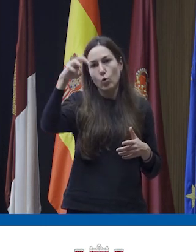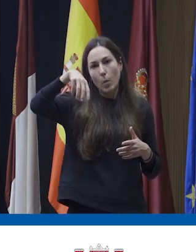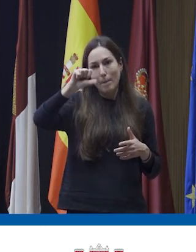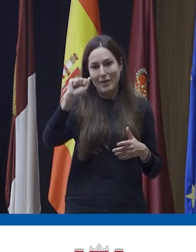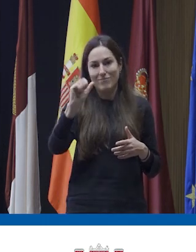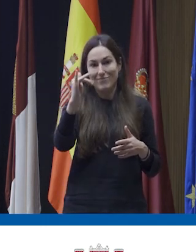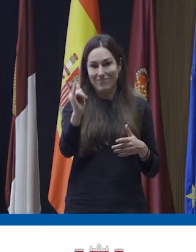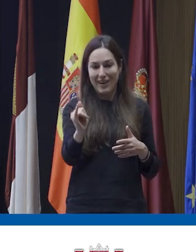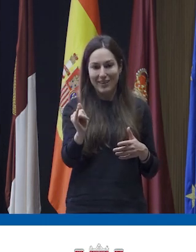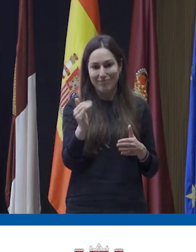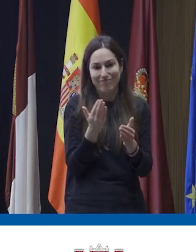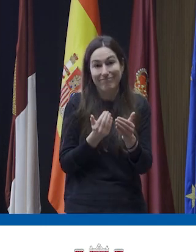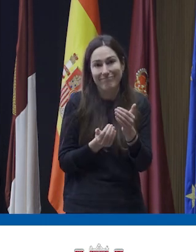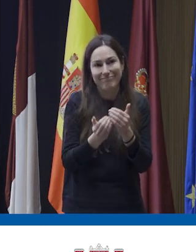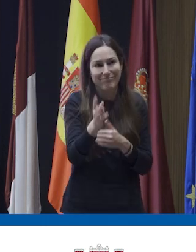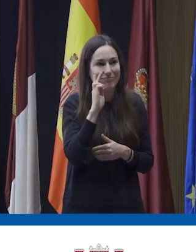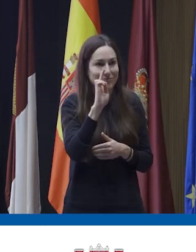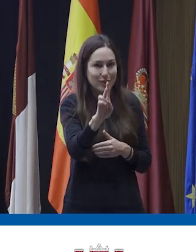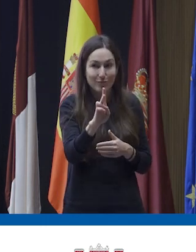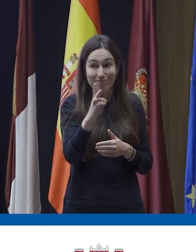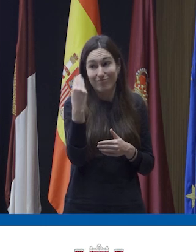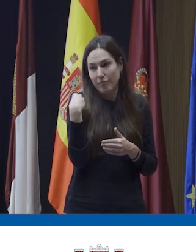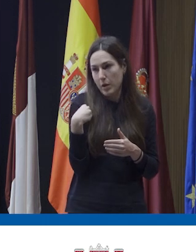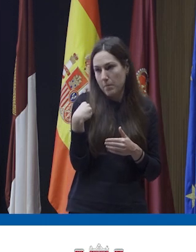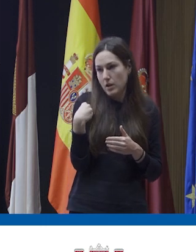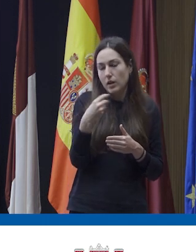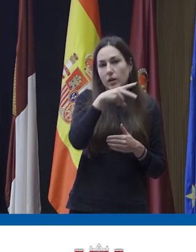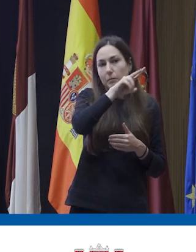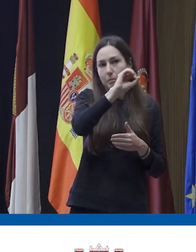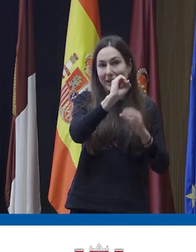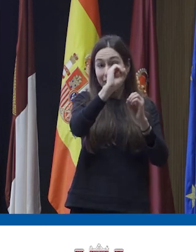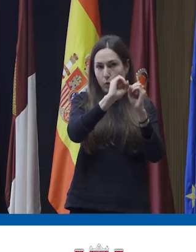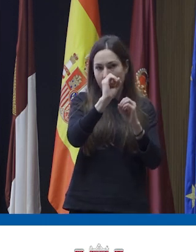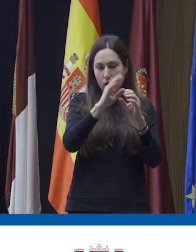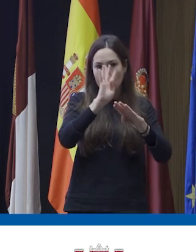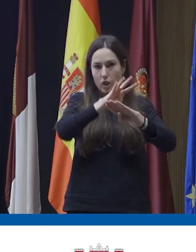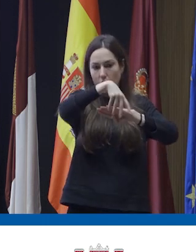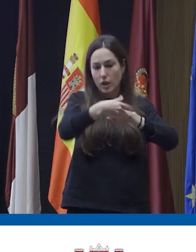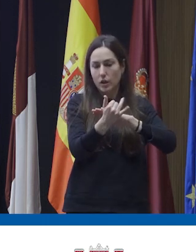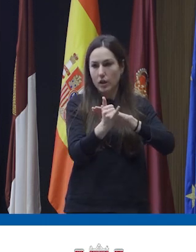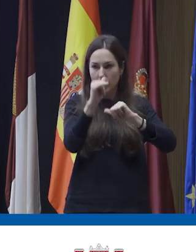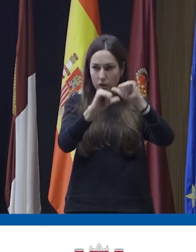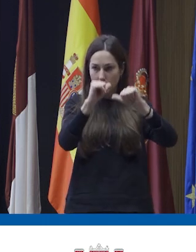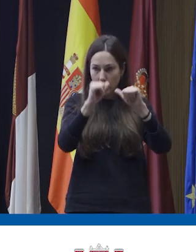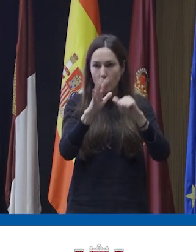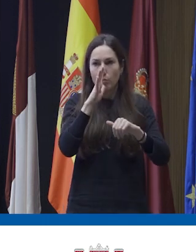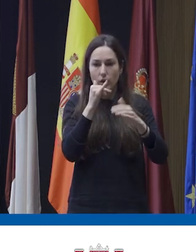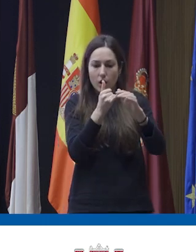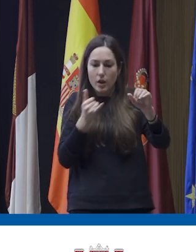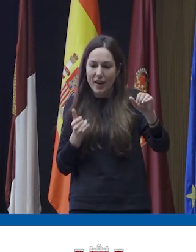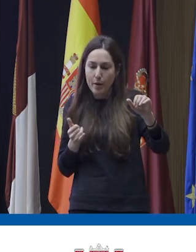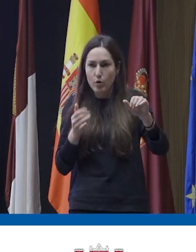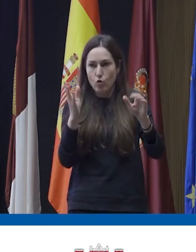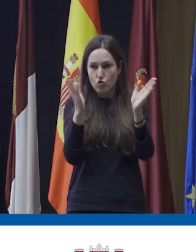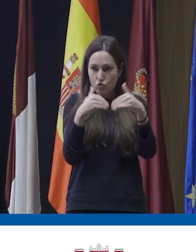va a tener las mismas expectativas de visión si ve un 20% operándose de la catarata con un daño severo porque ese nervio óptico no funciona y tienen